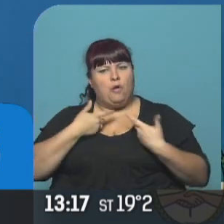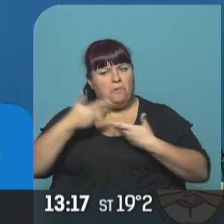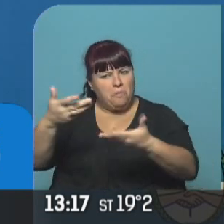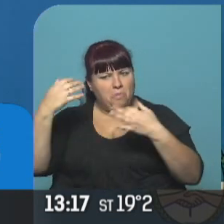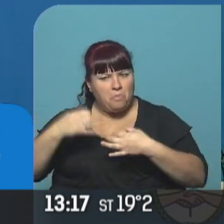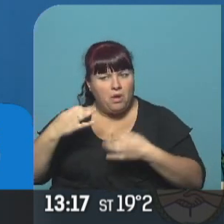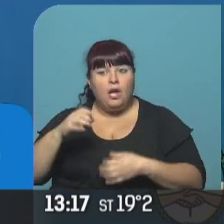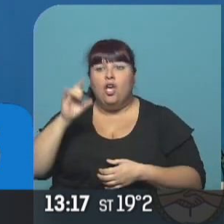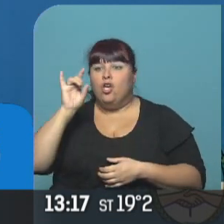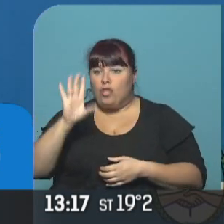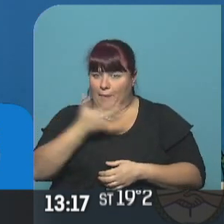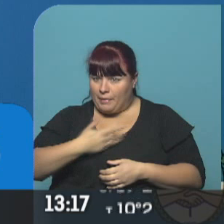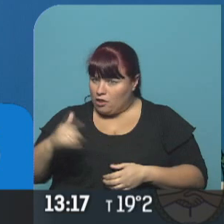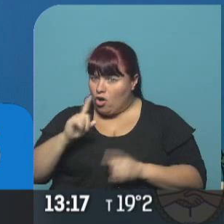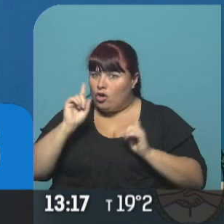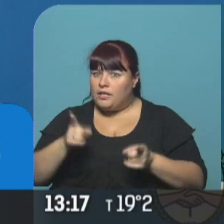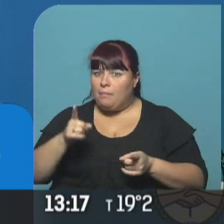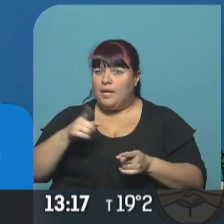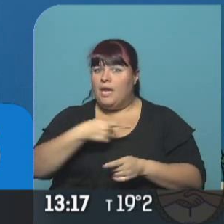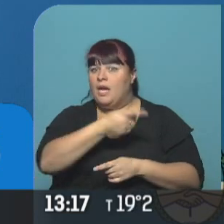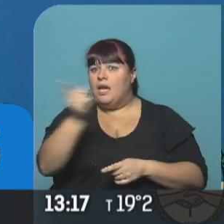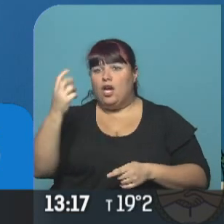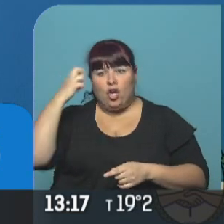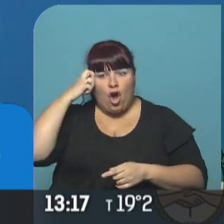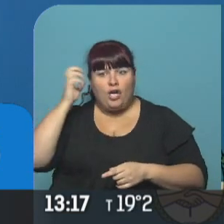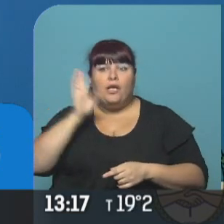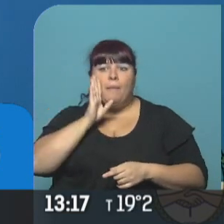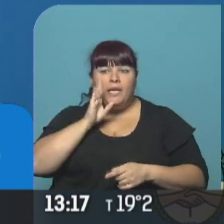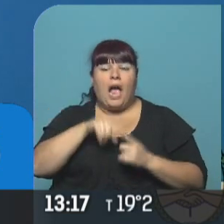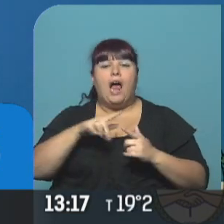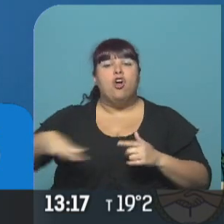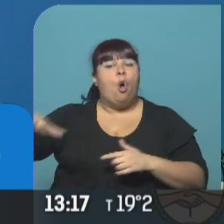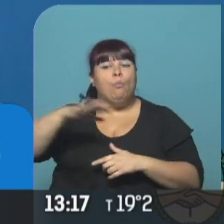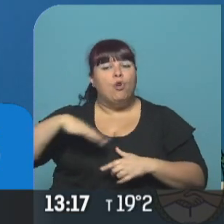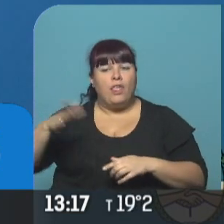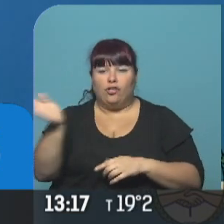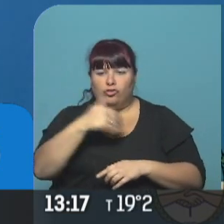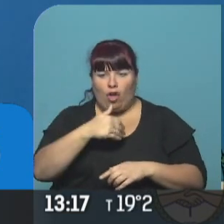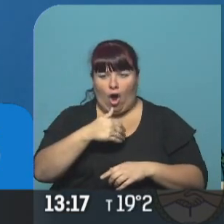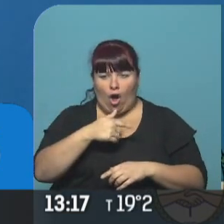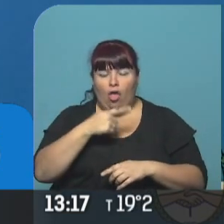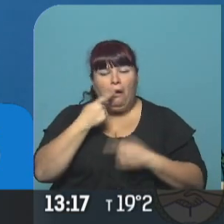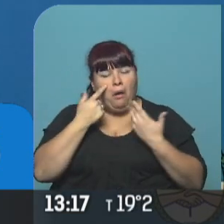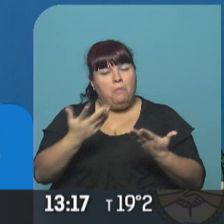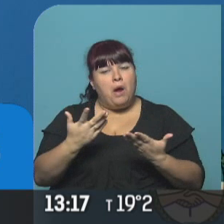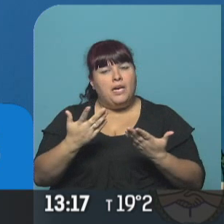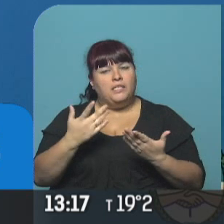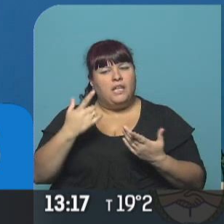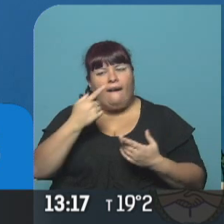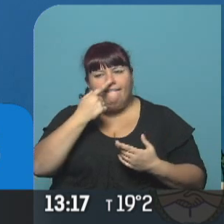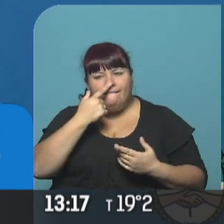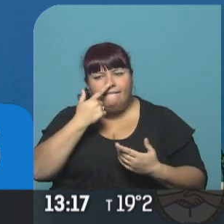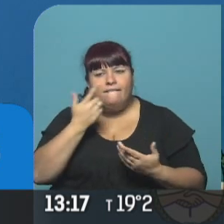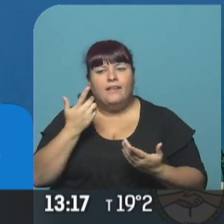recepción, no solo por parte del presidente, sino también por parte del Congreso americano y la comunidad en general, que realmente demostró un nivel de